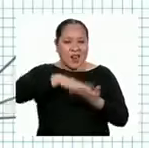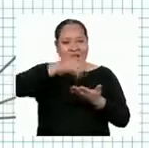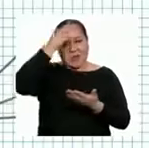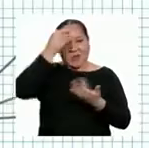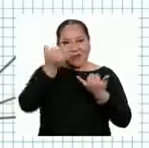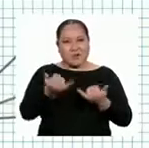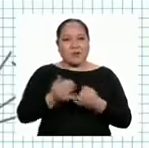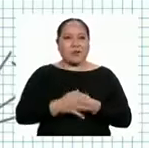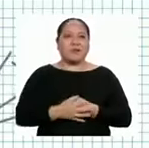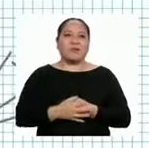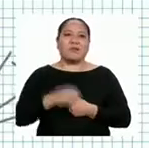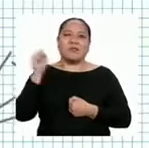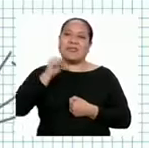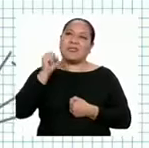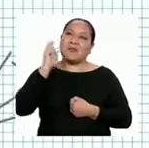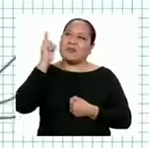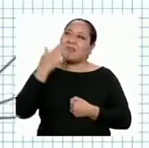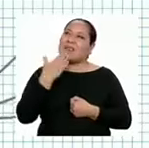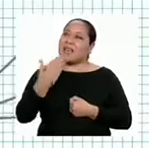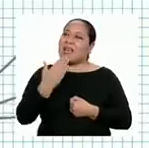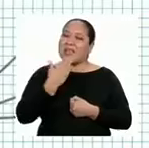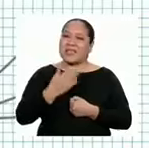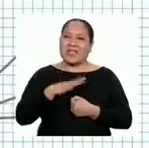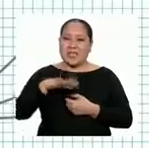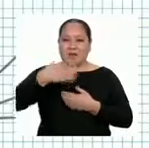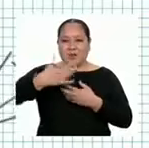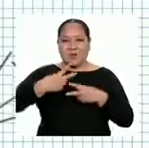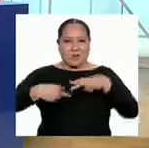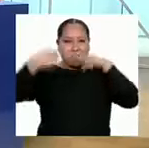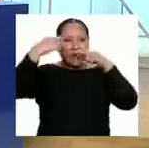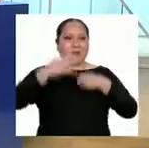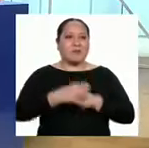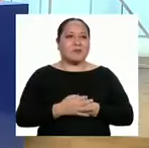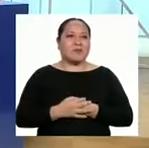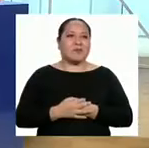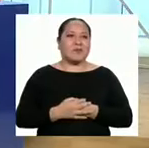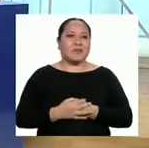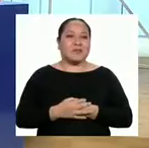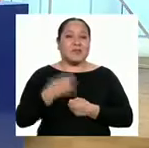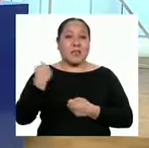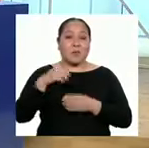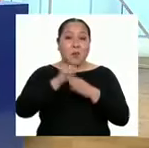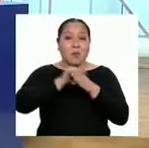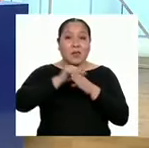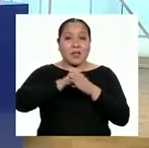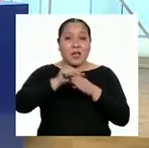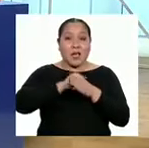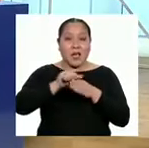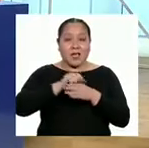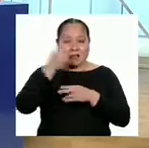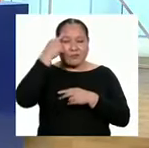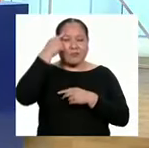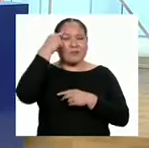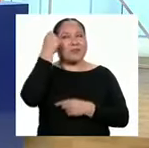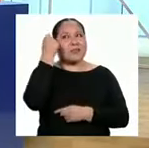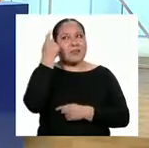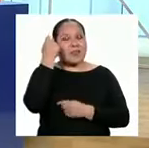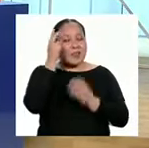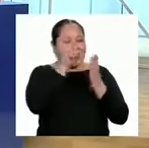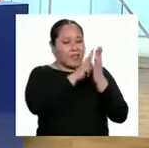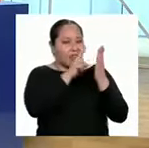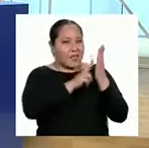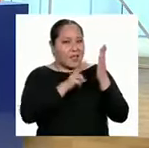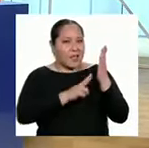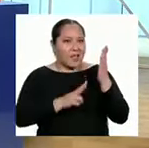hoy. Claro, profe, muchas gracias y ya nos vemos pronto. Hemos ejercitado nuestra capacidad de comprender